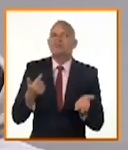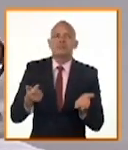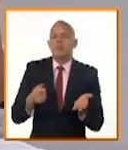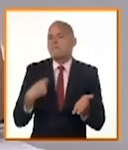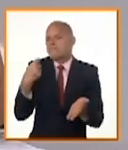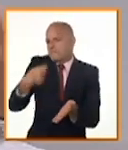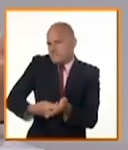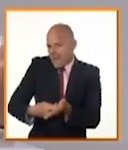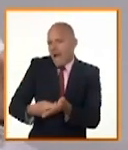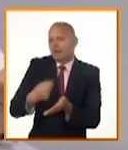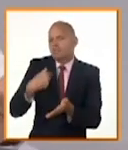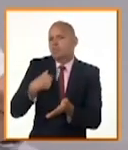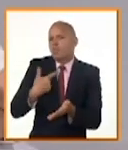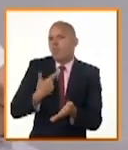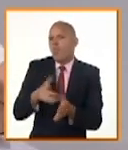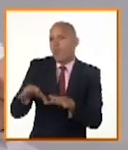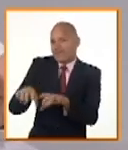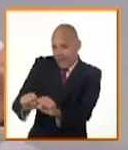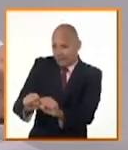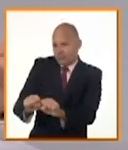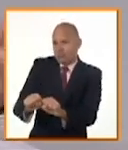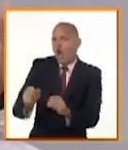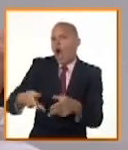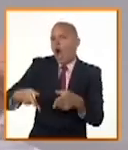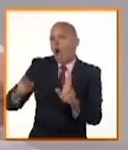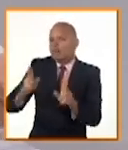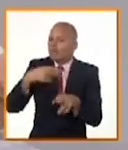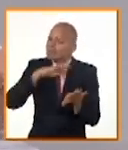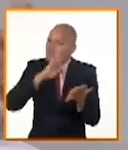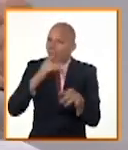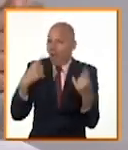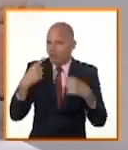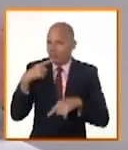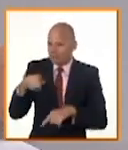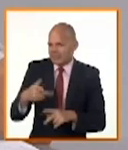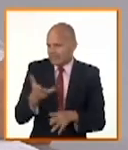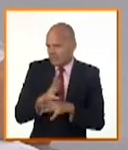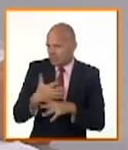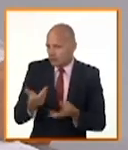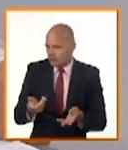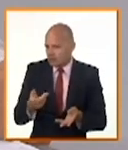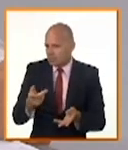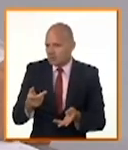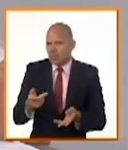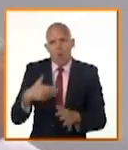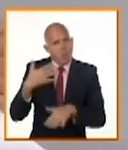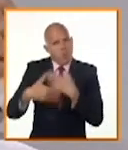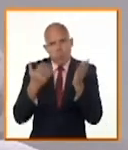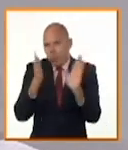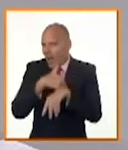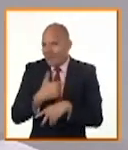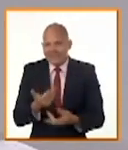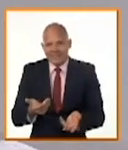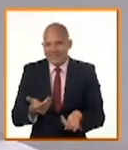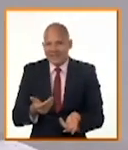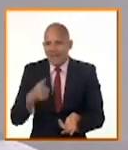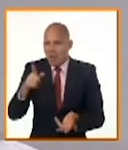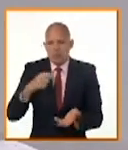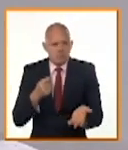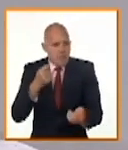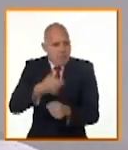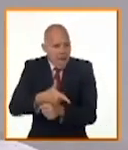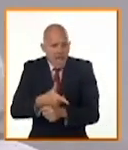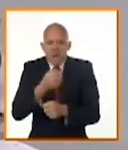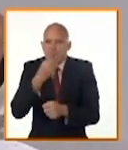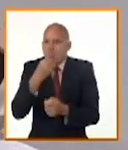porque usted está haciendo un pago a una entidad jurídica y hace esta actividad jurídica persona una Estatal o puede hacer También